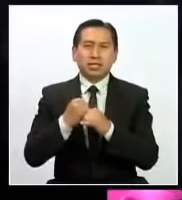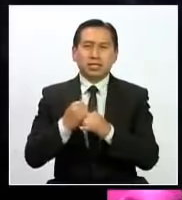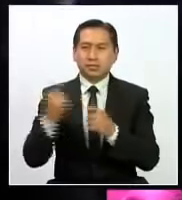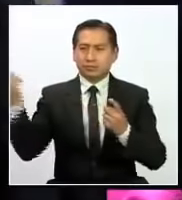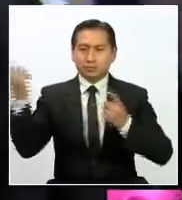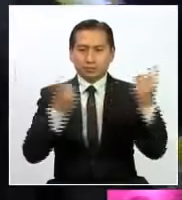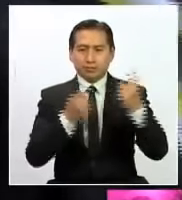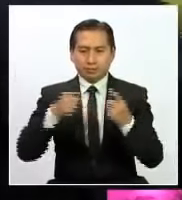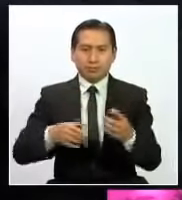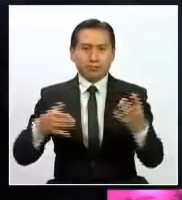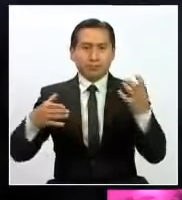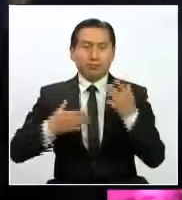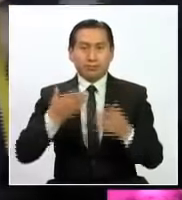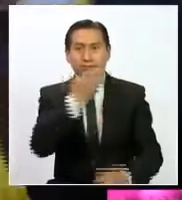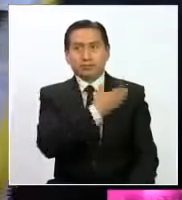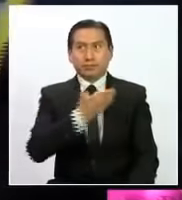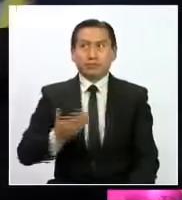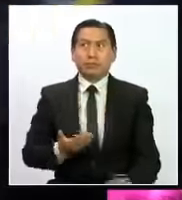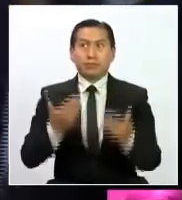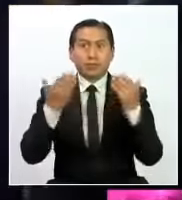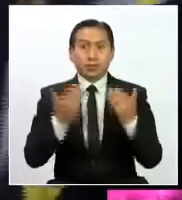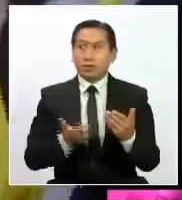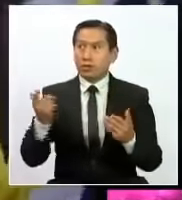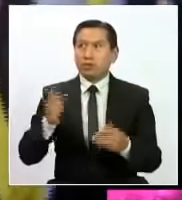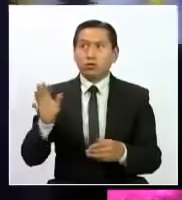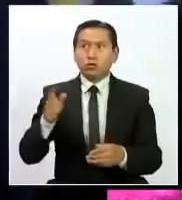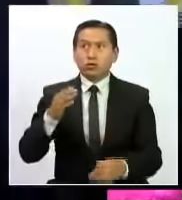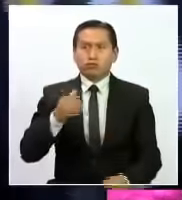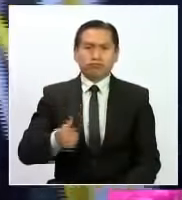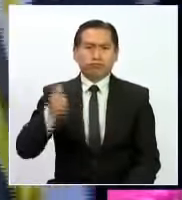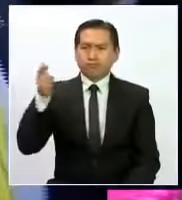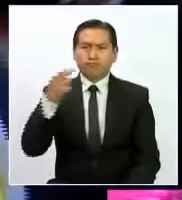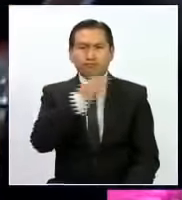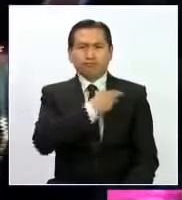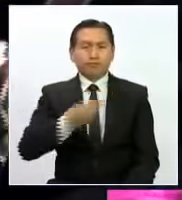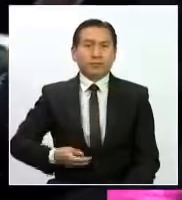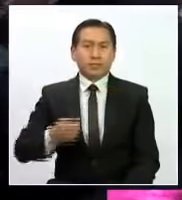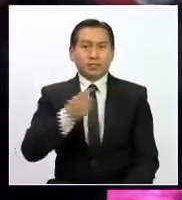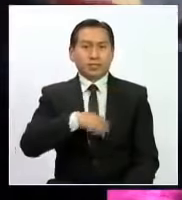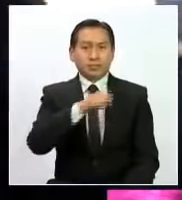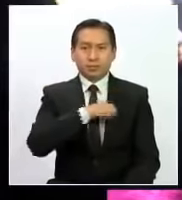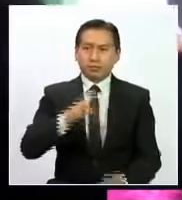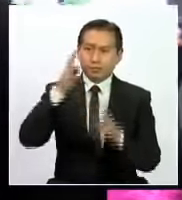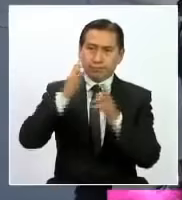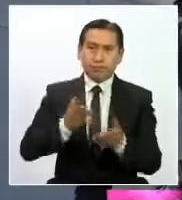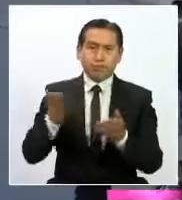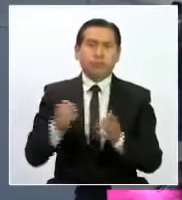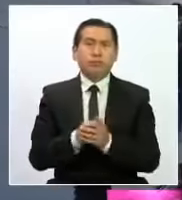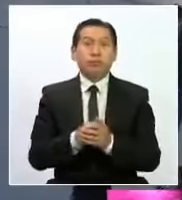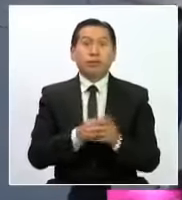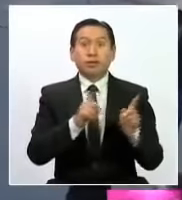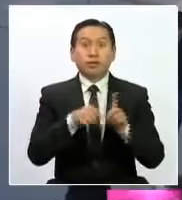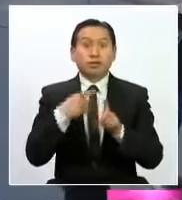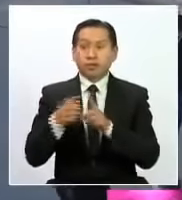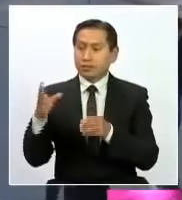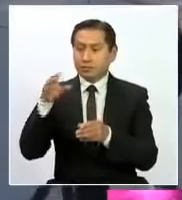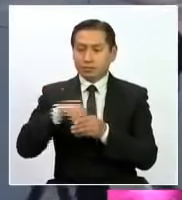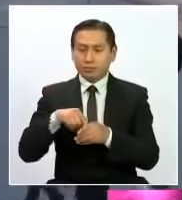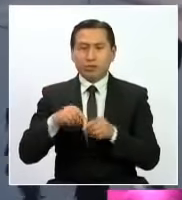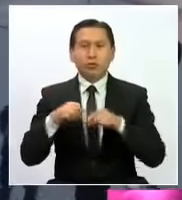mando presidencial y en estos momentos a Su Majestad, el Rey de España, Felipe VI. También forma parte de la comisión